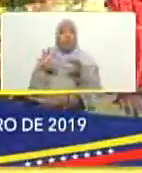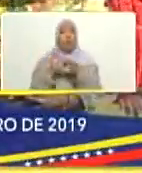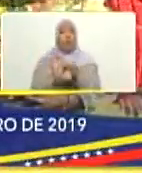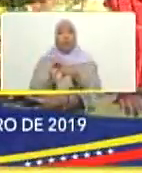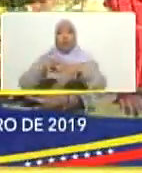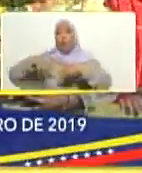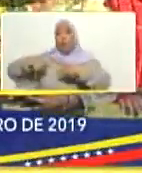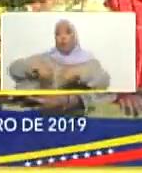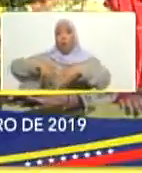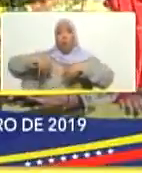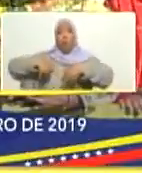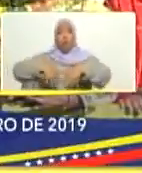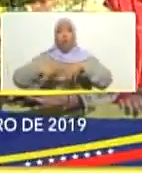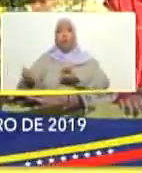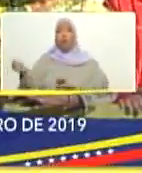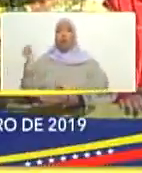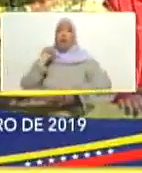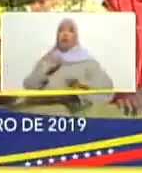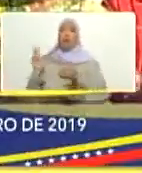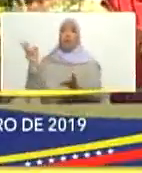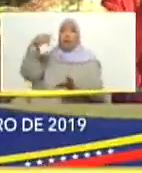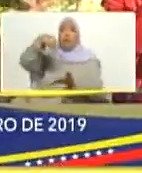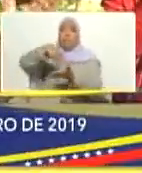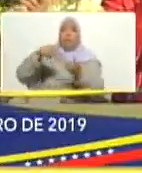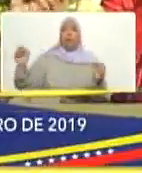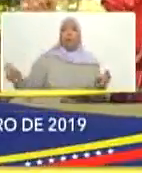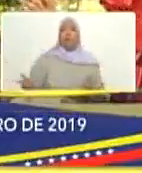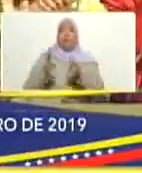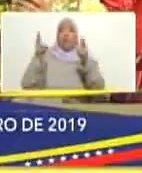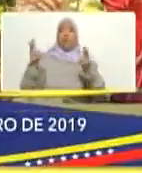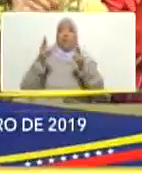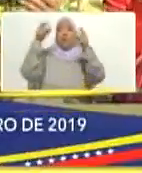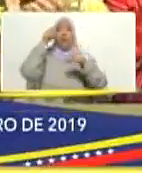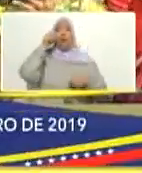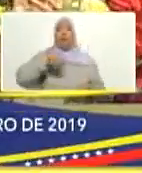movilizados, de pie y victoriosos, siempre el pueblo bolivariano.